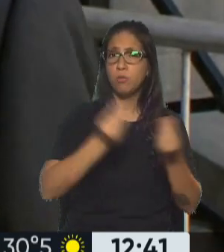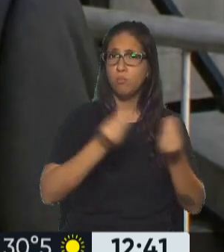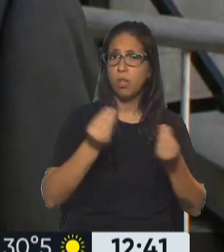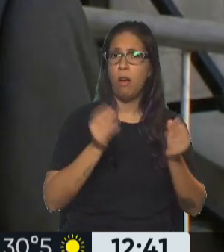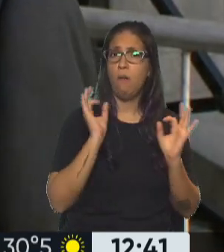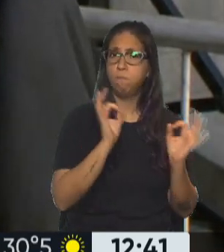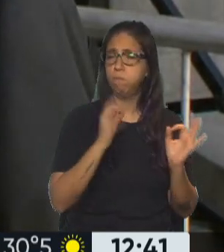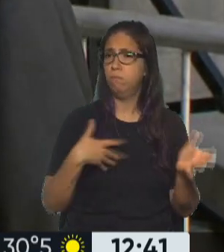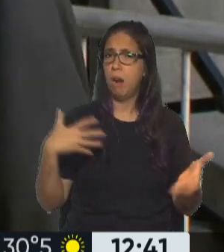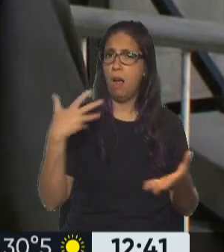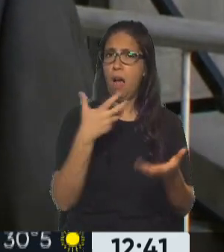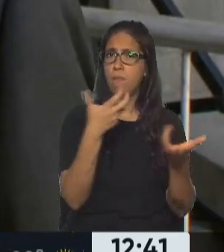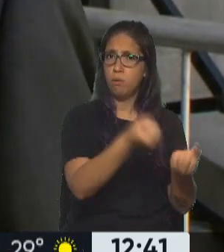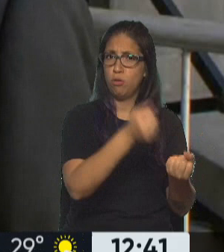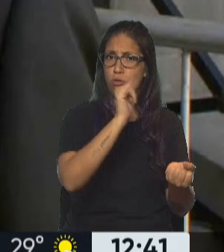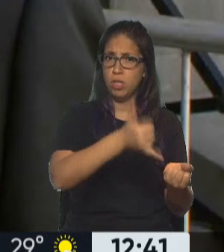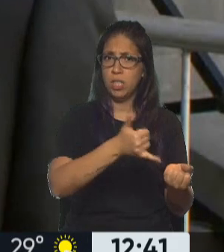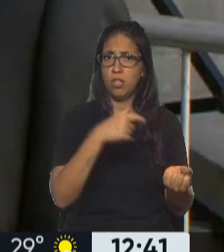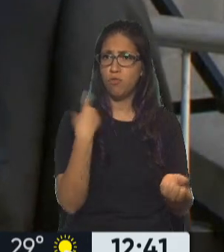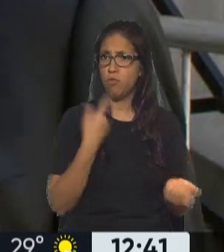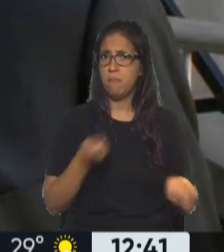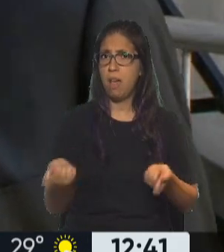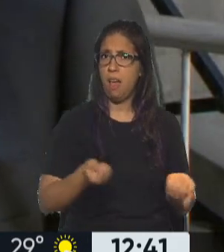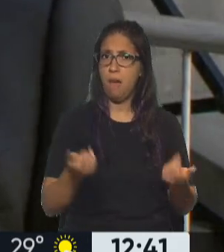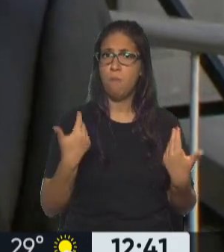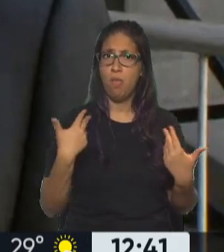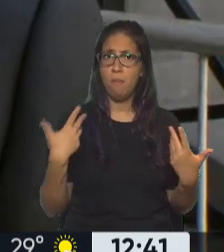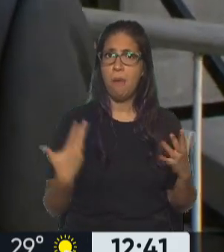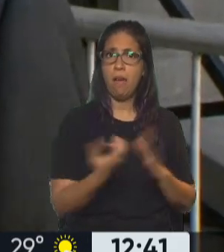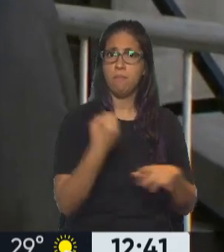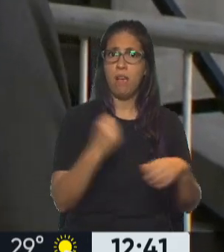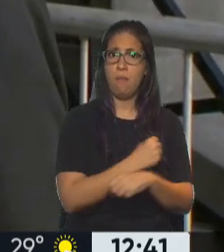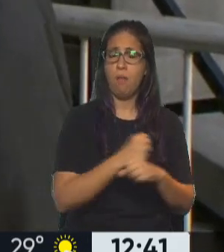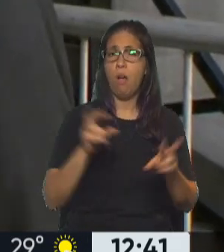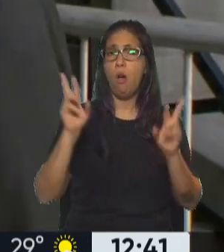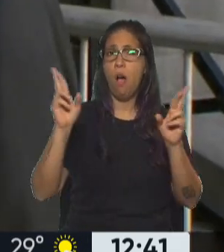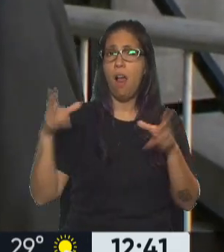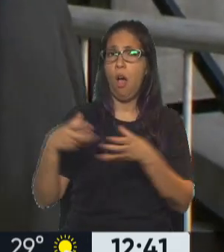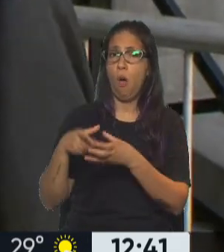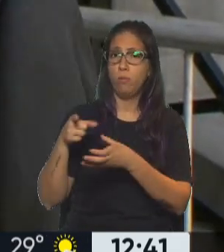a acompañar el presupuesto, tenemos las manos como para poder sacarnos. Esperemos que la oposición